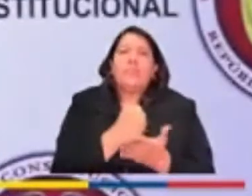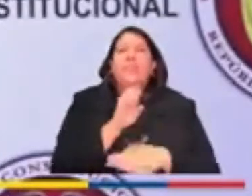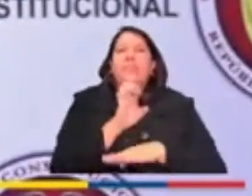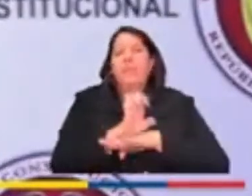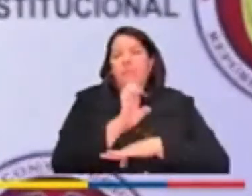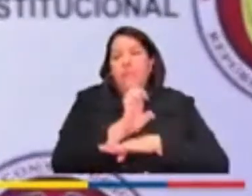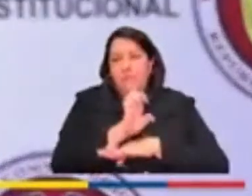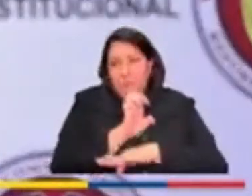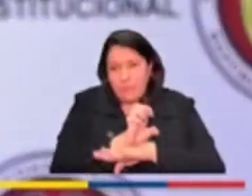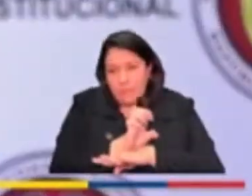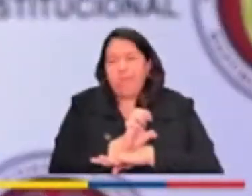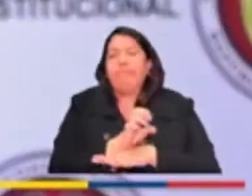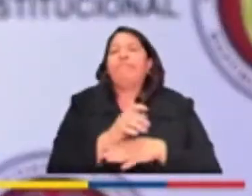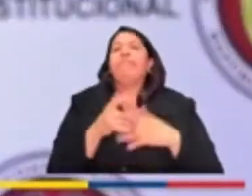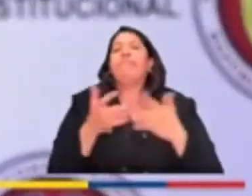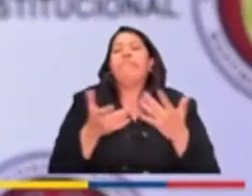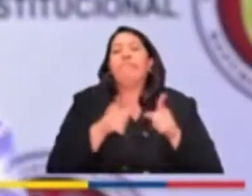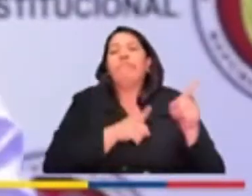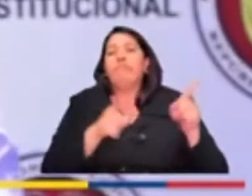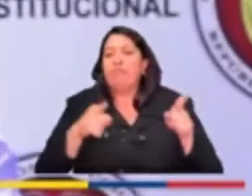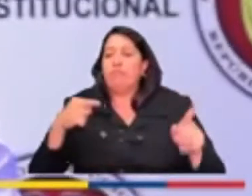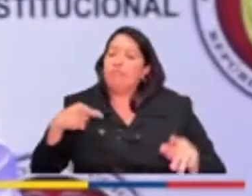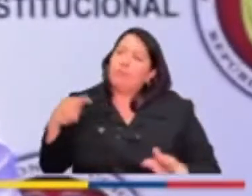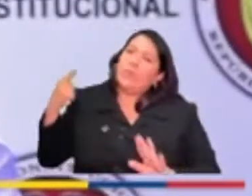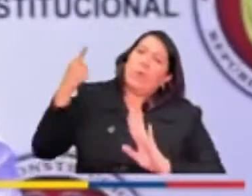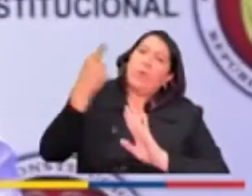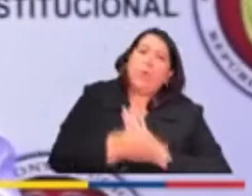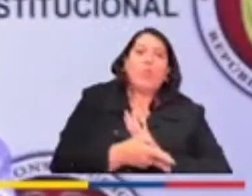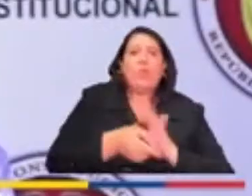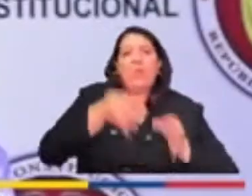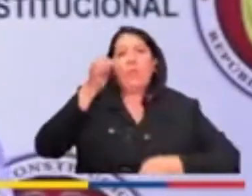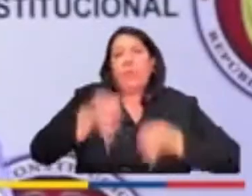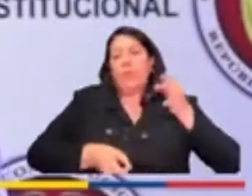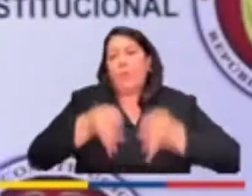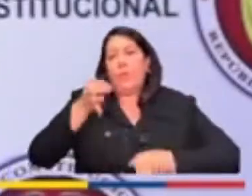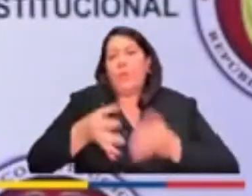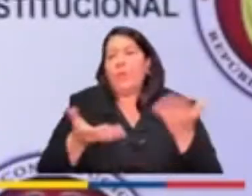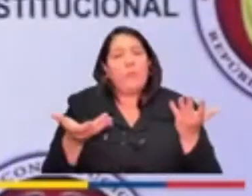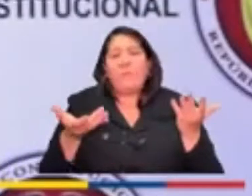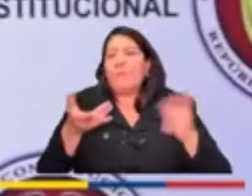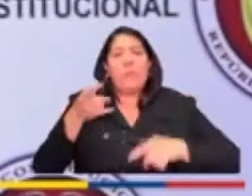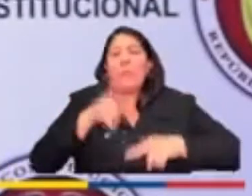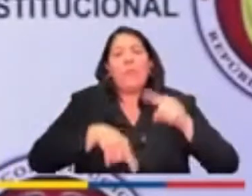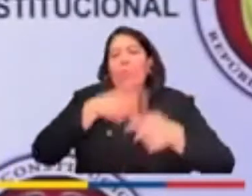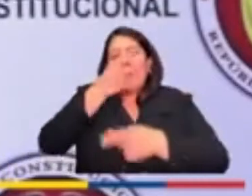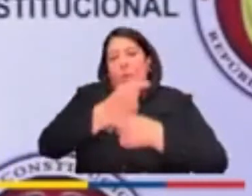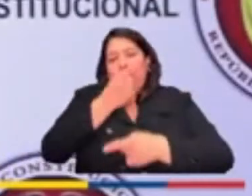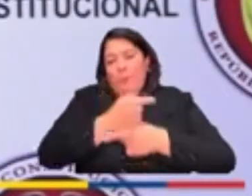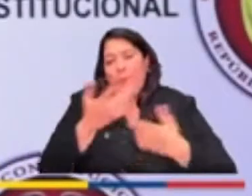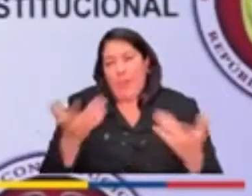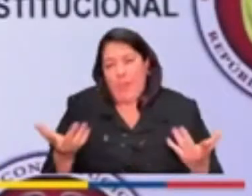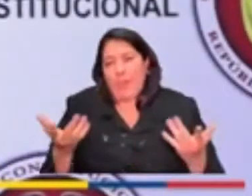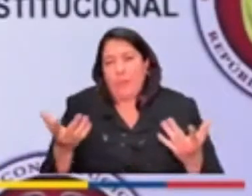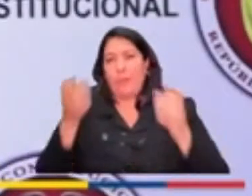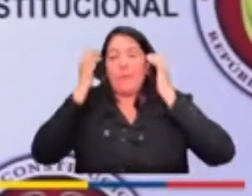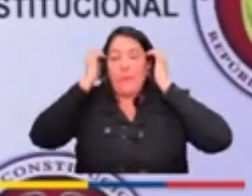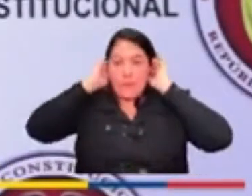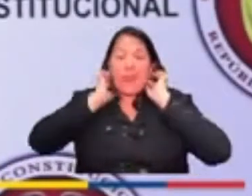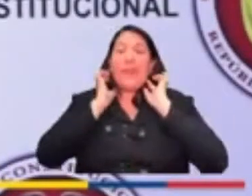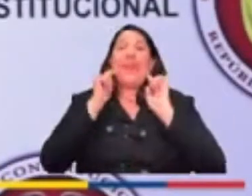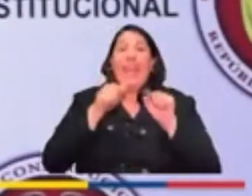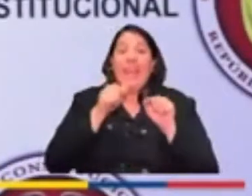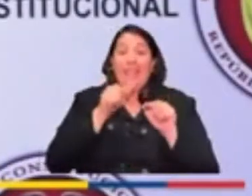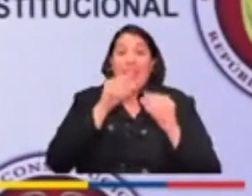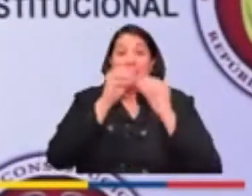algunas tienen órdenes judiciales y que no se ha podido cumplir. En ese